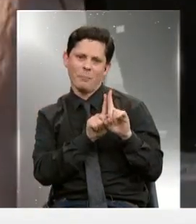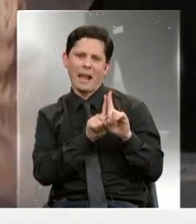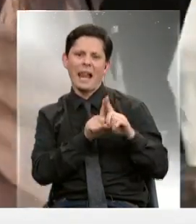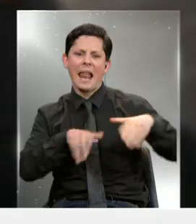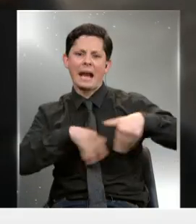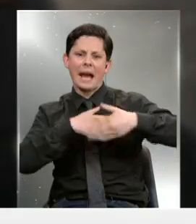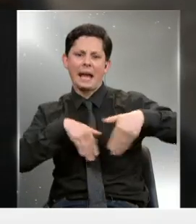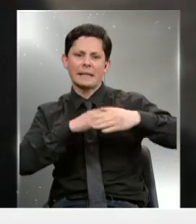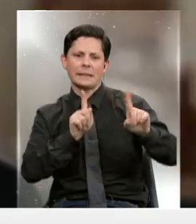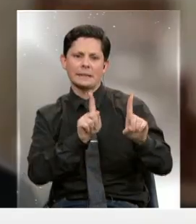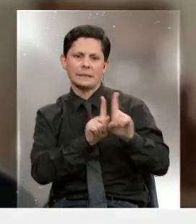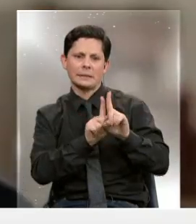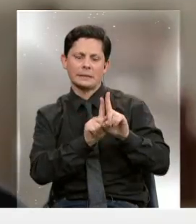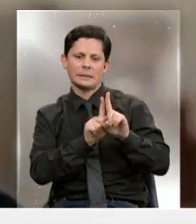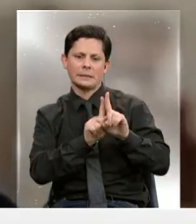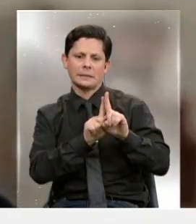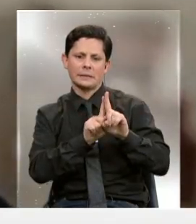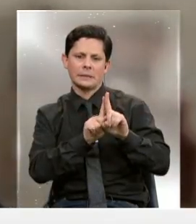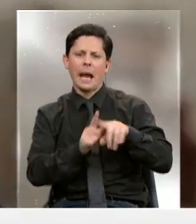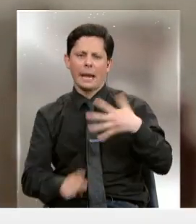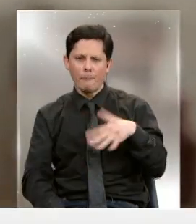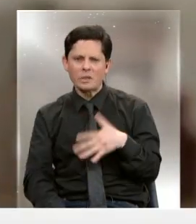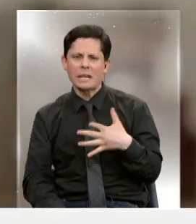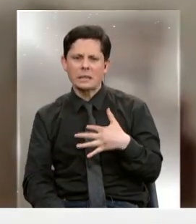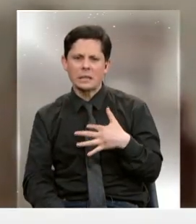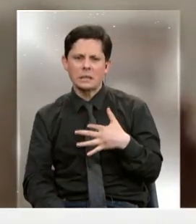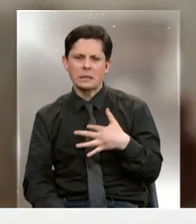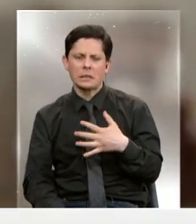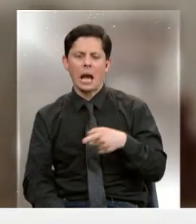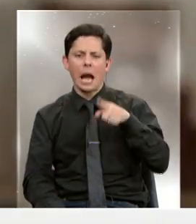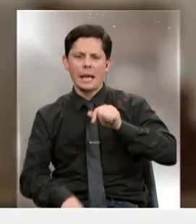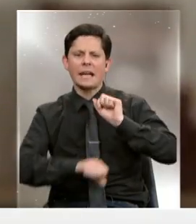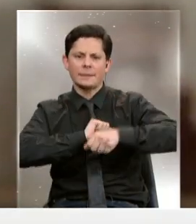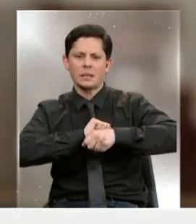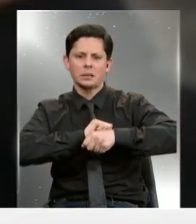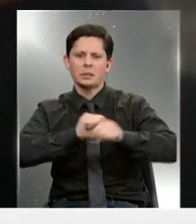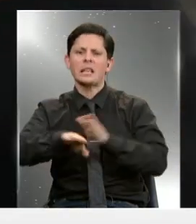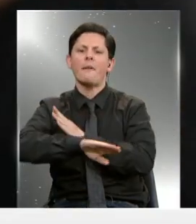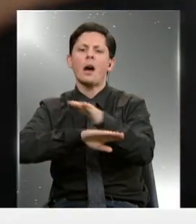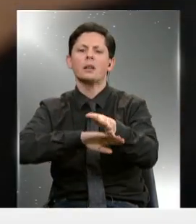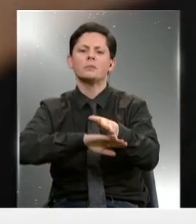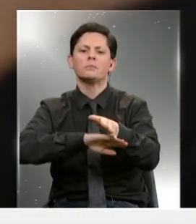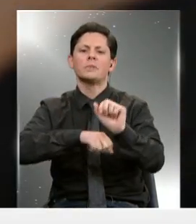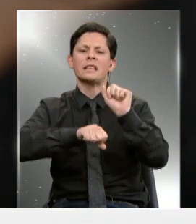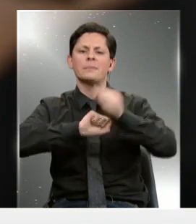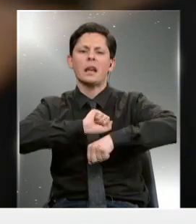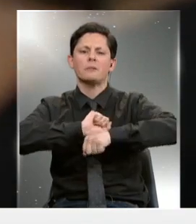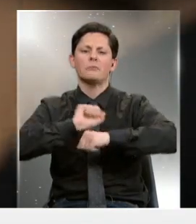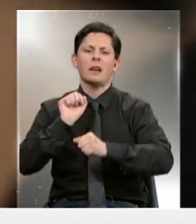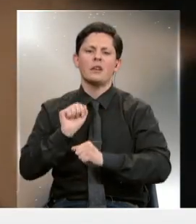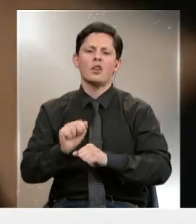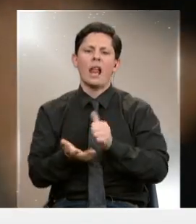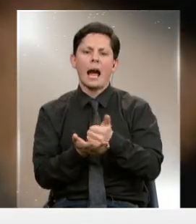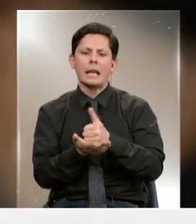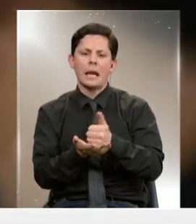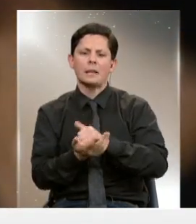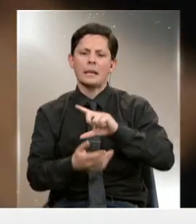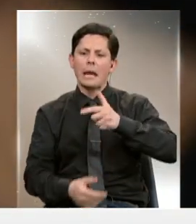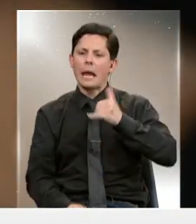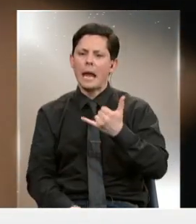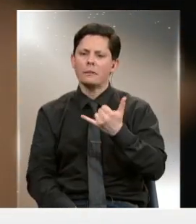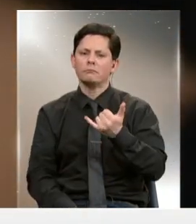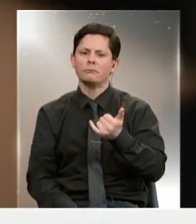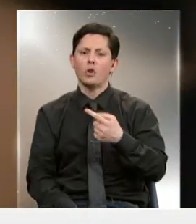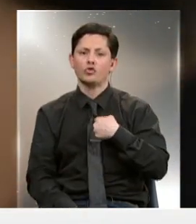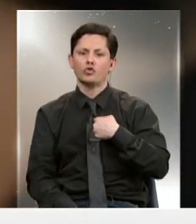calle. Lo más importante, quienes acepten venir aquí tienen que aceptar nuestras reglas. La homosexualidad es algo prohibido. No